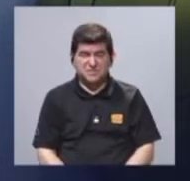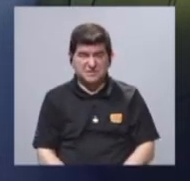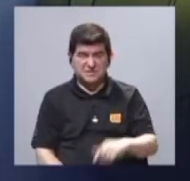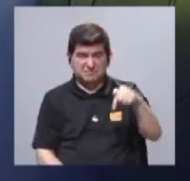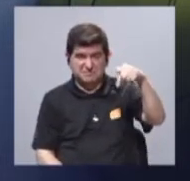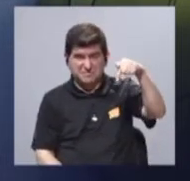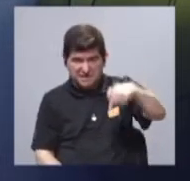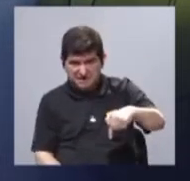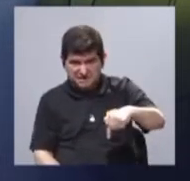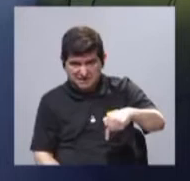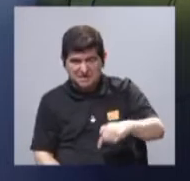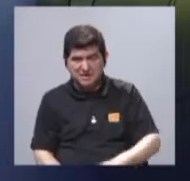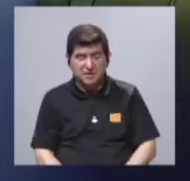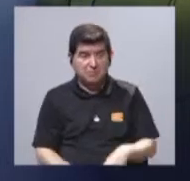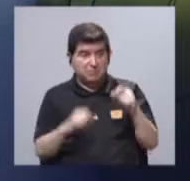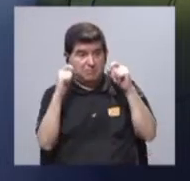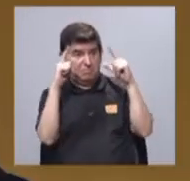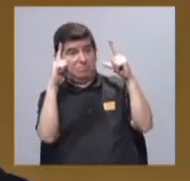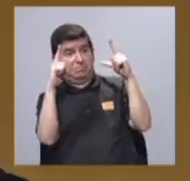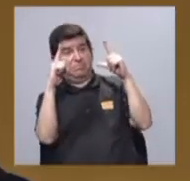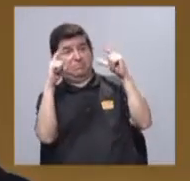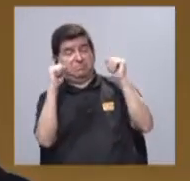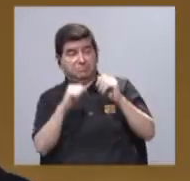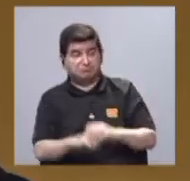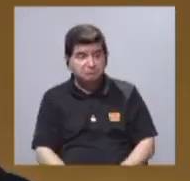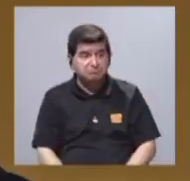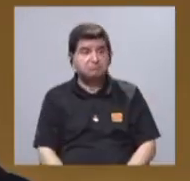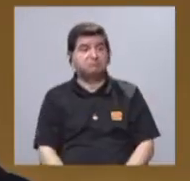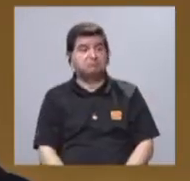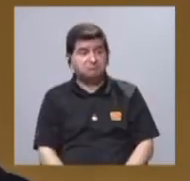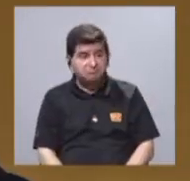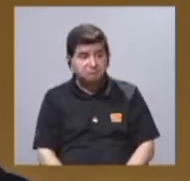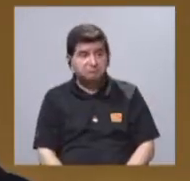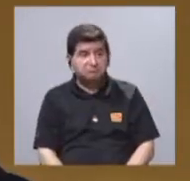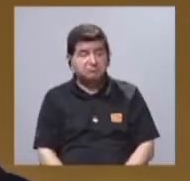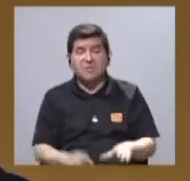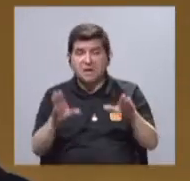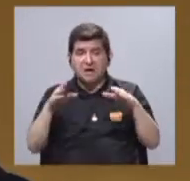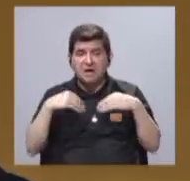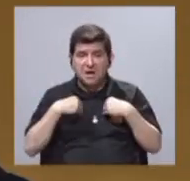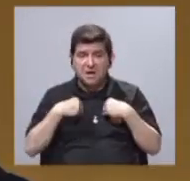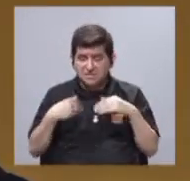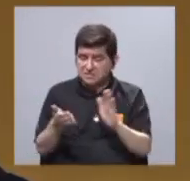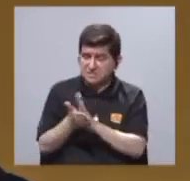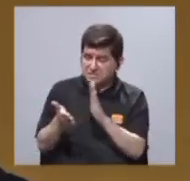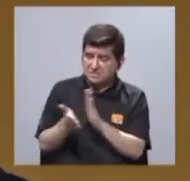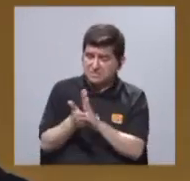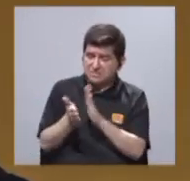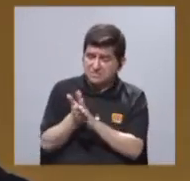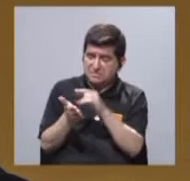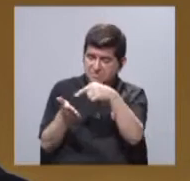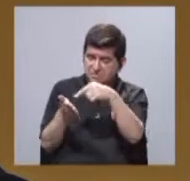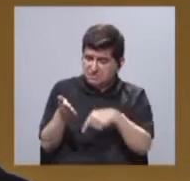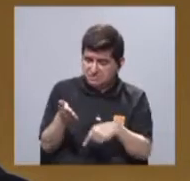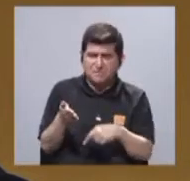causó mucha sorpresa y cuando se recibió el acta